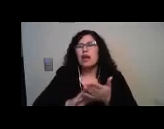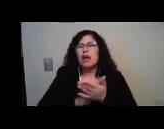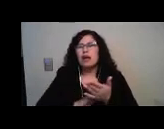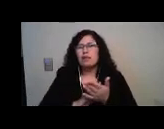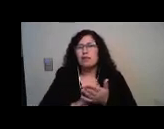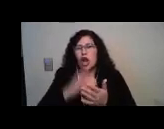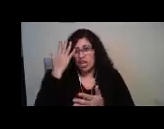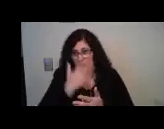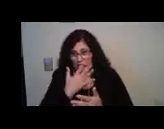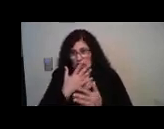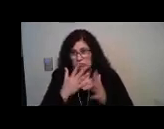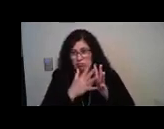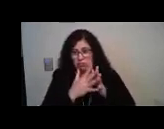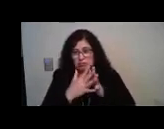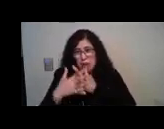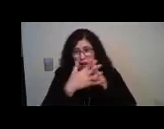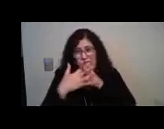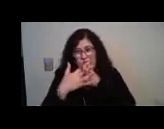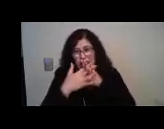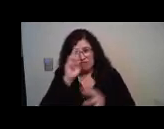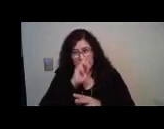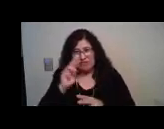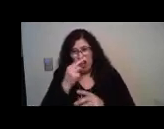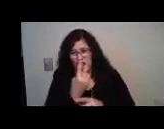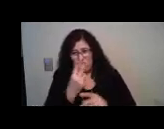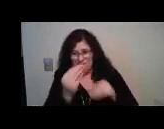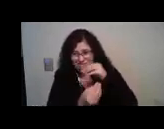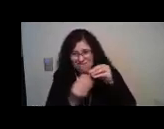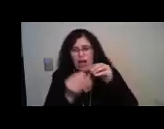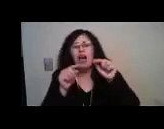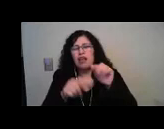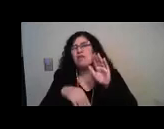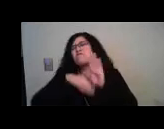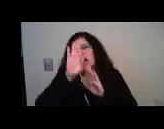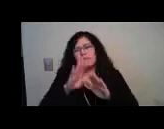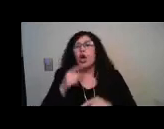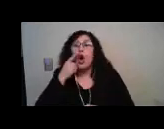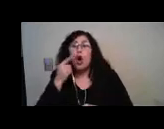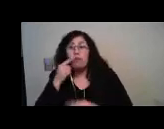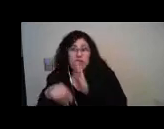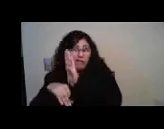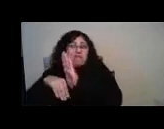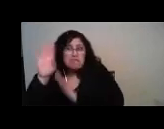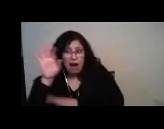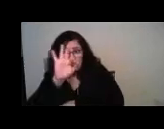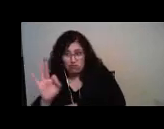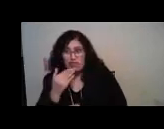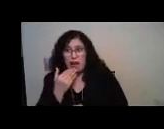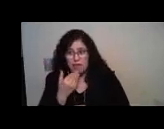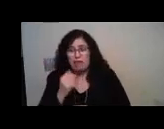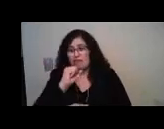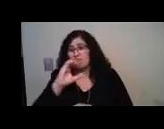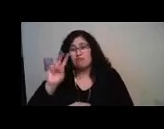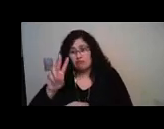de sufrir un accidente cerebrovascular y los hombres también tienen una probabilidad mucho mayor de tener un accidente